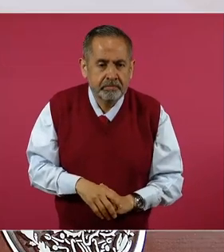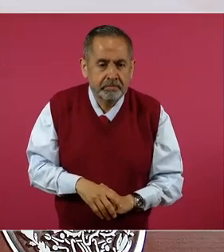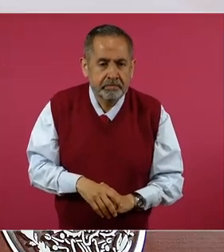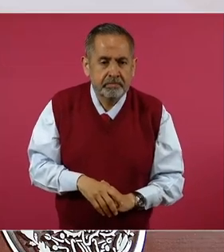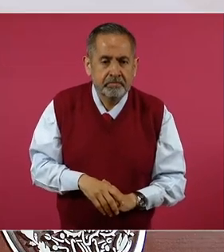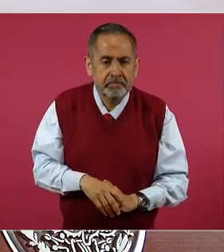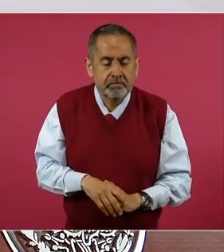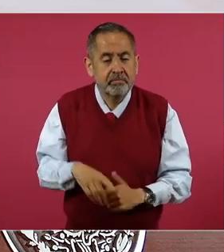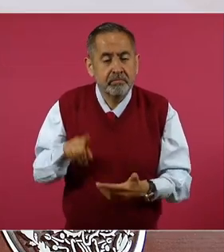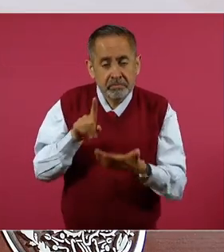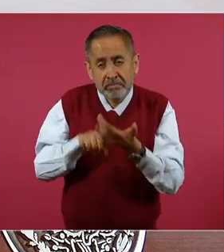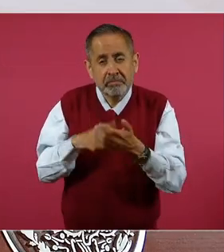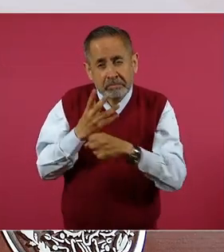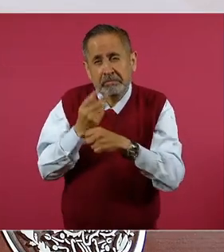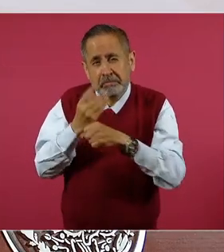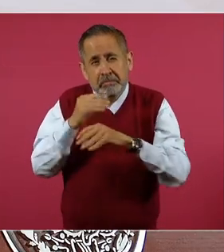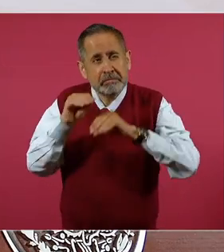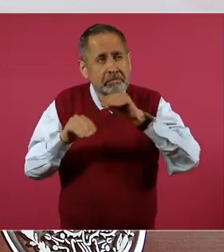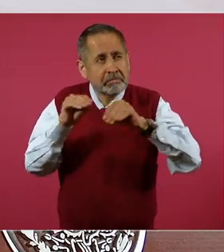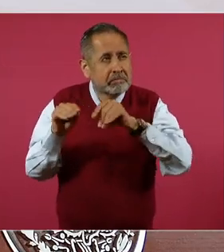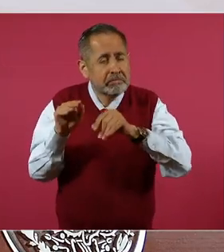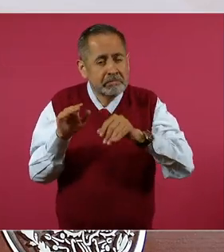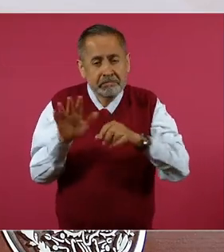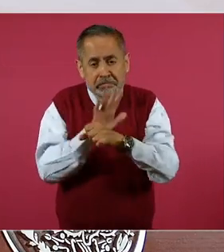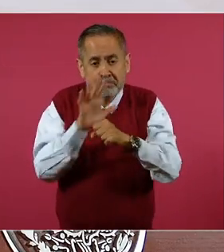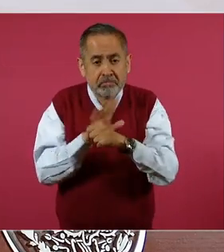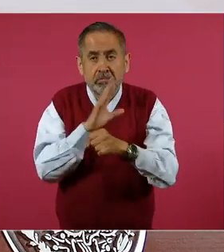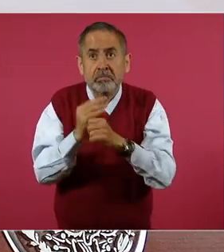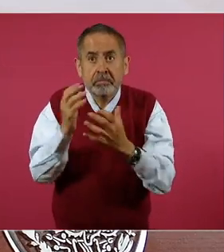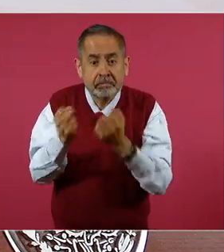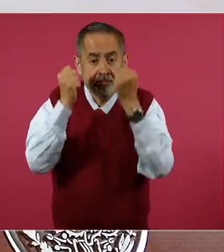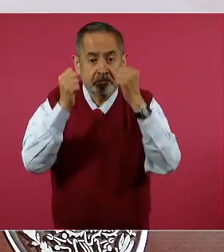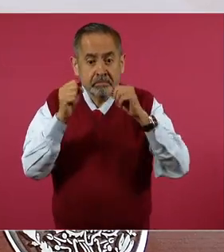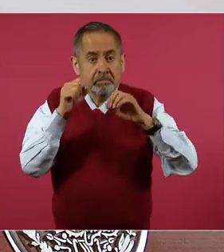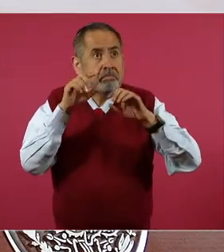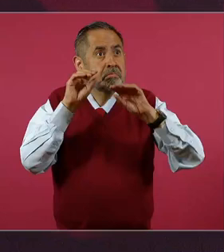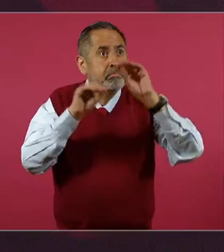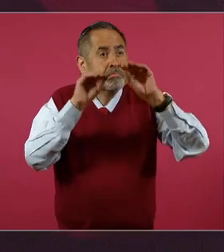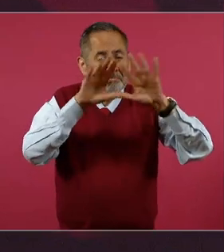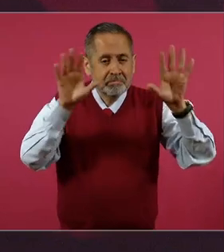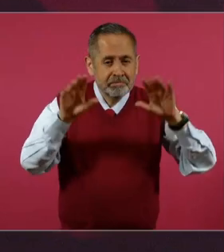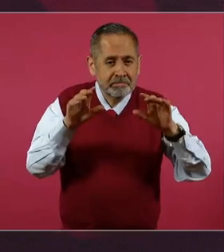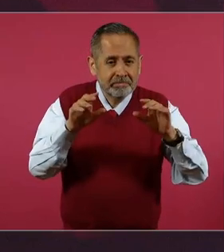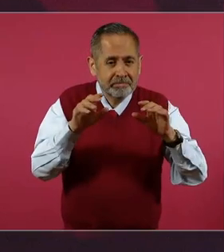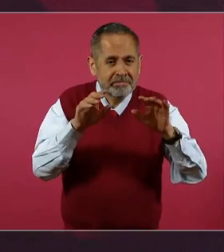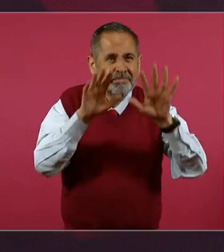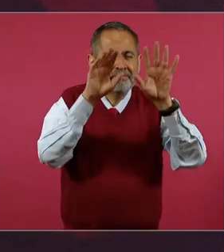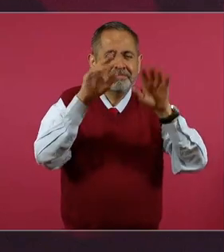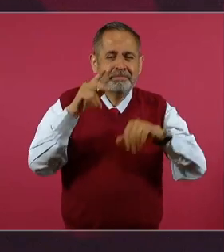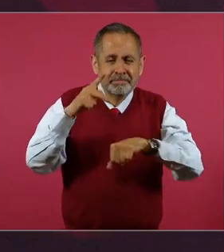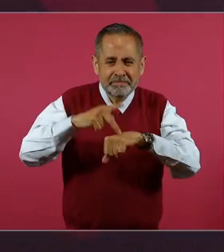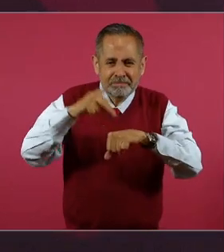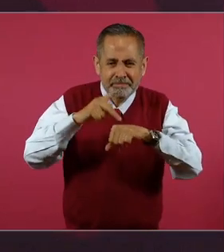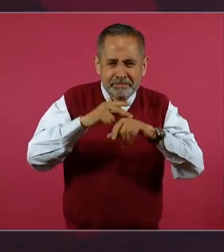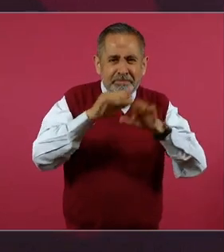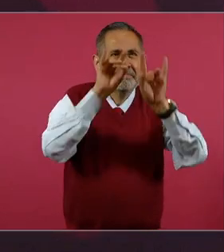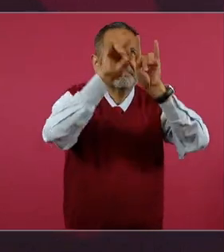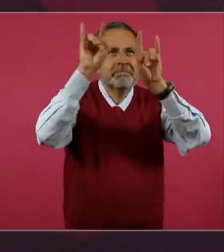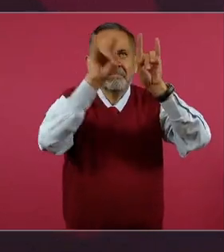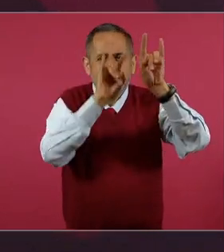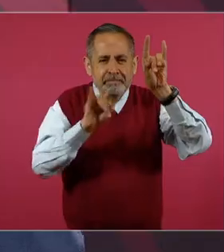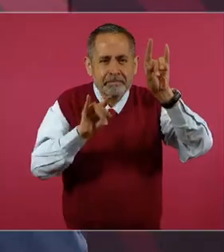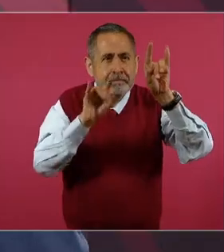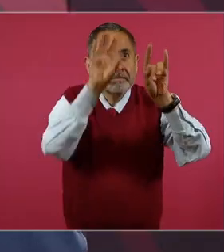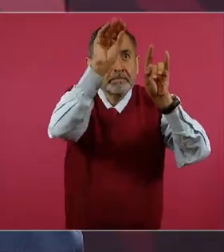todo lo que se hizo, se rescataron pieza por pieza todos los murales, y ya